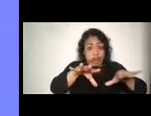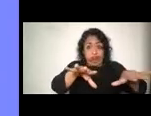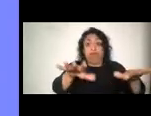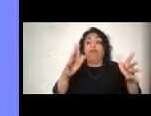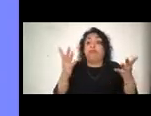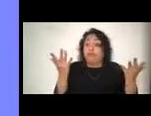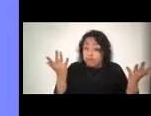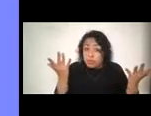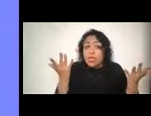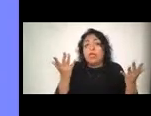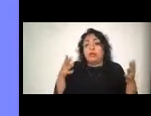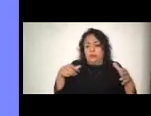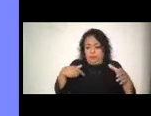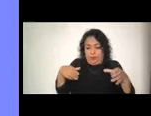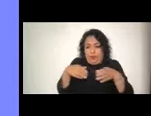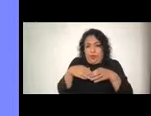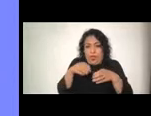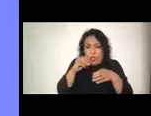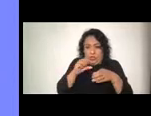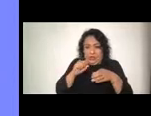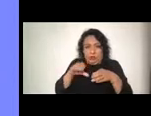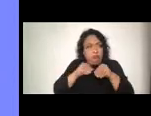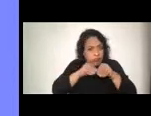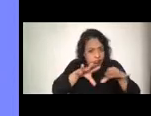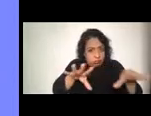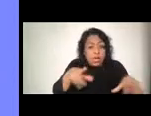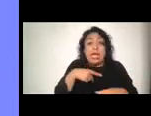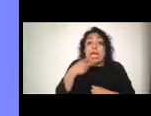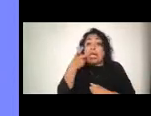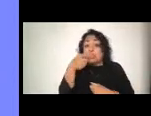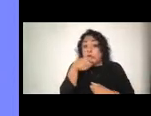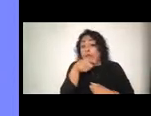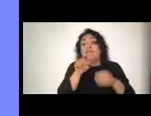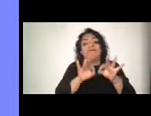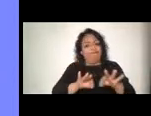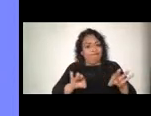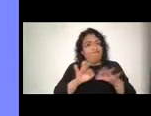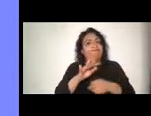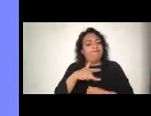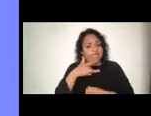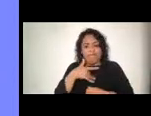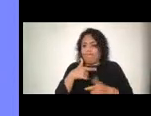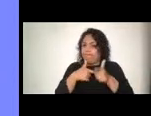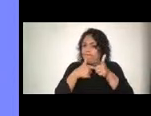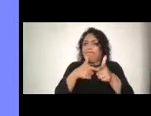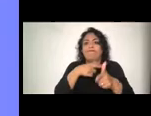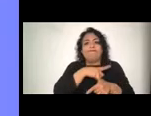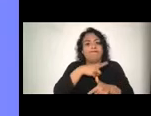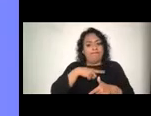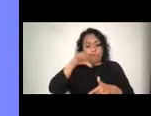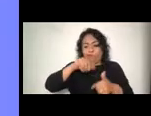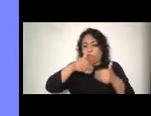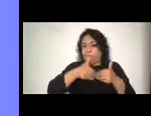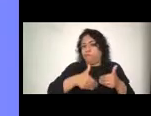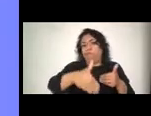nos dieron como sector, y esta es una de las líneas que nos parece importante continuar de ahora en